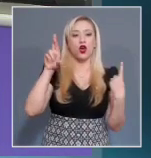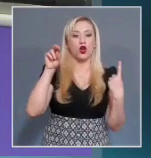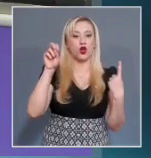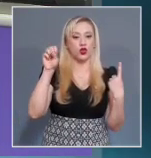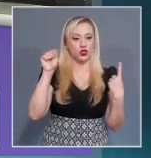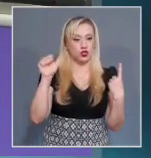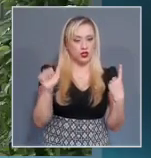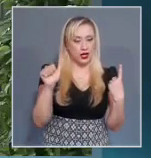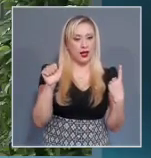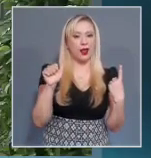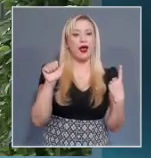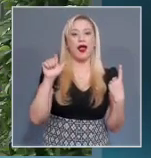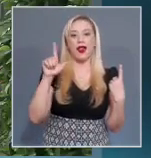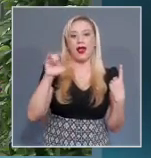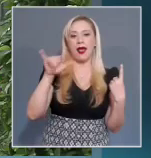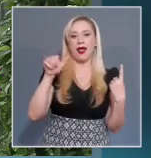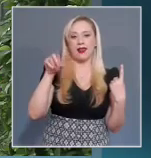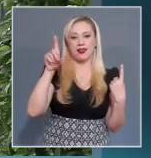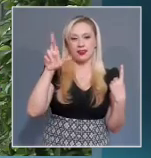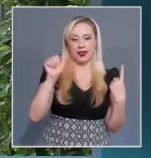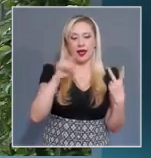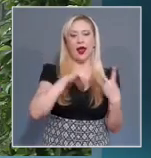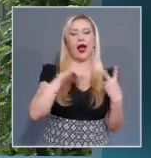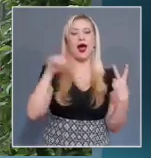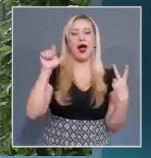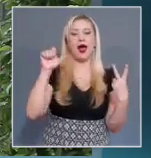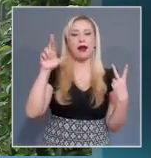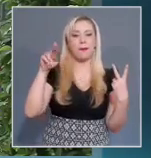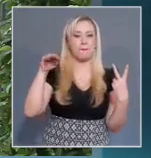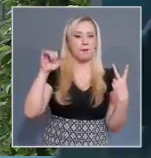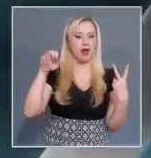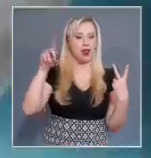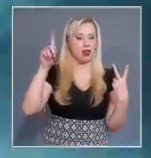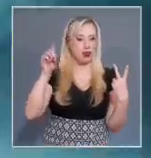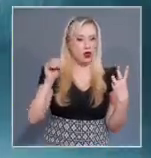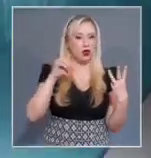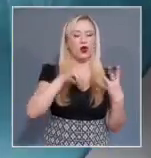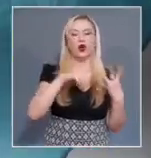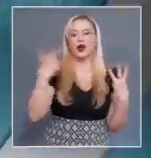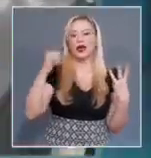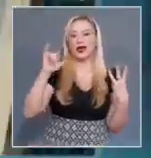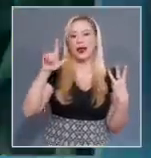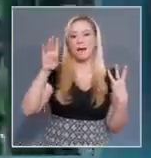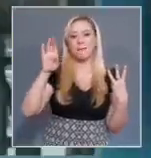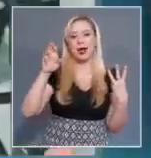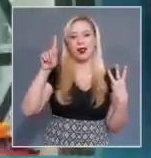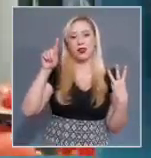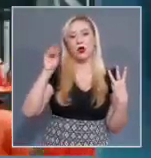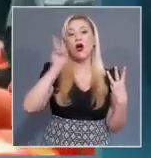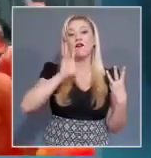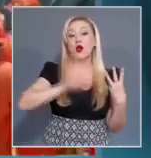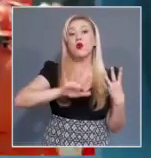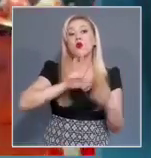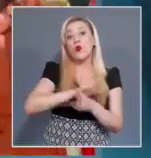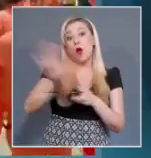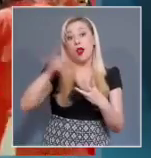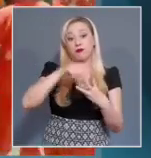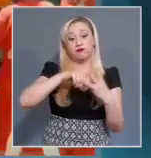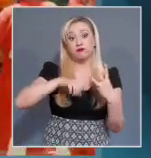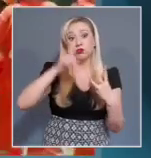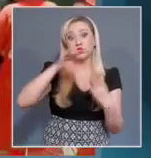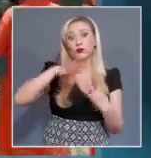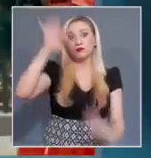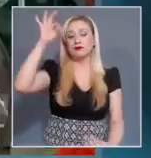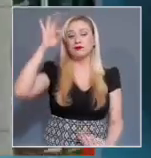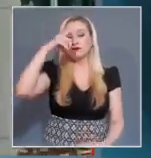Moreno, Armando Ocampo Zambrano y Gilberto Camacho Botello. Al menos 5 trabajadores